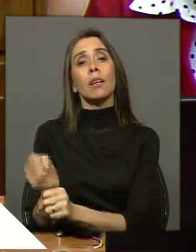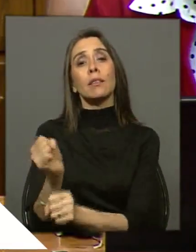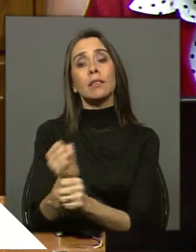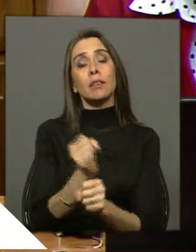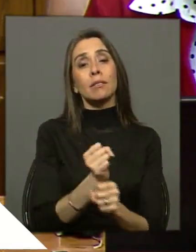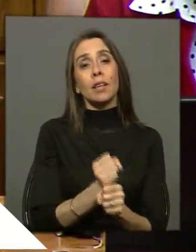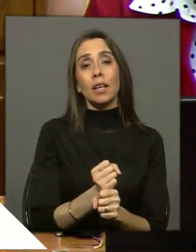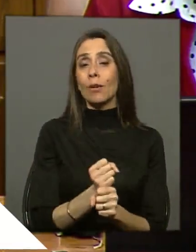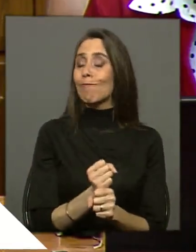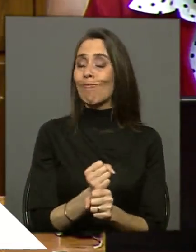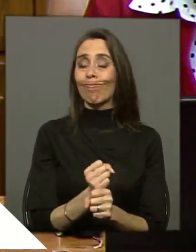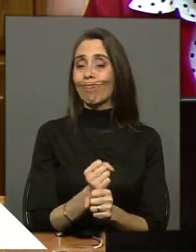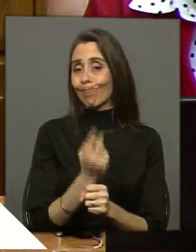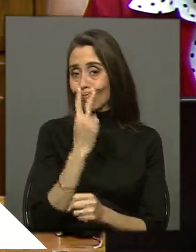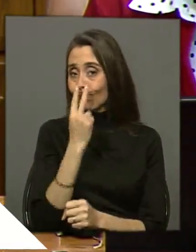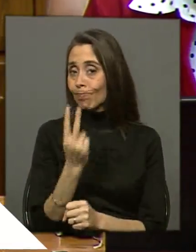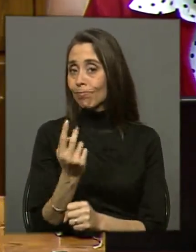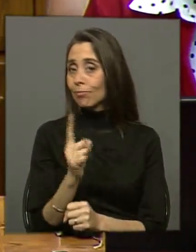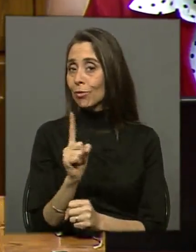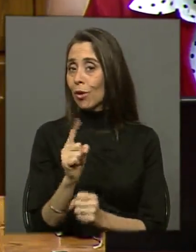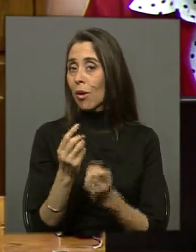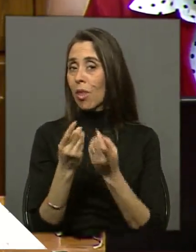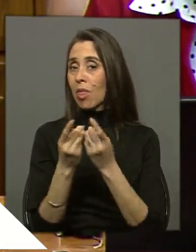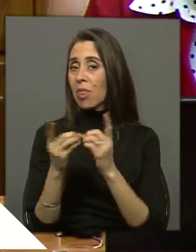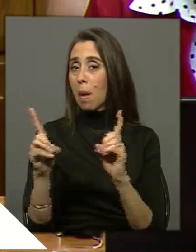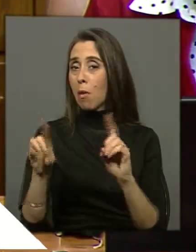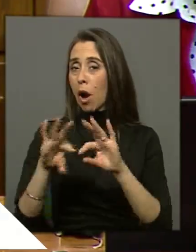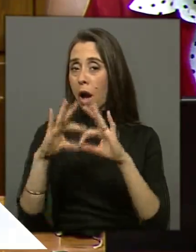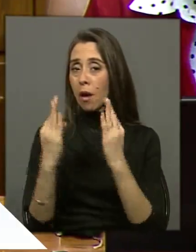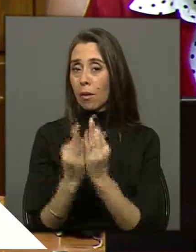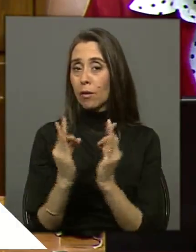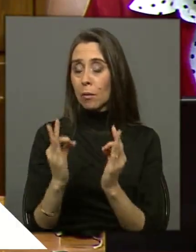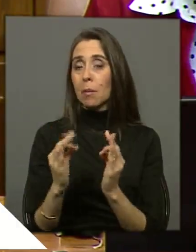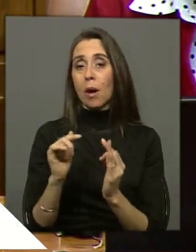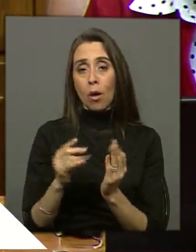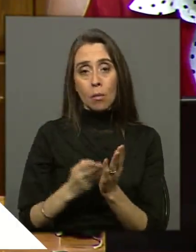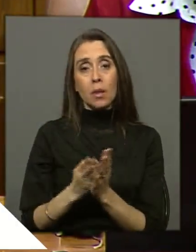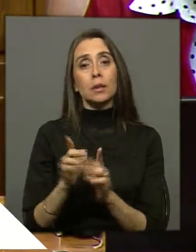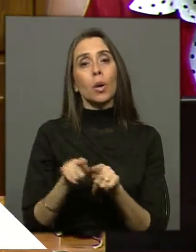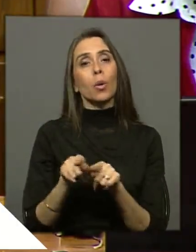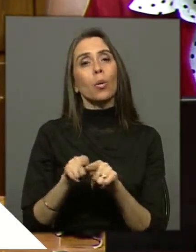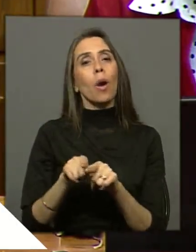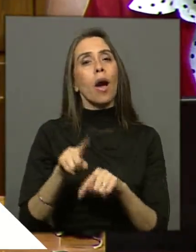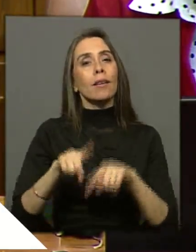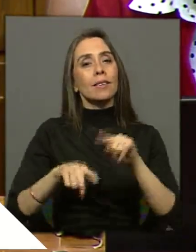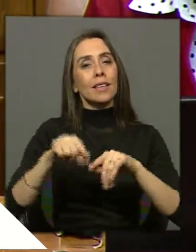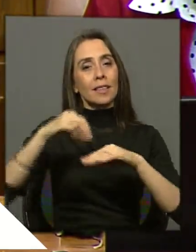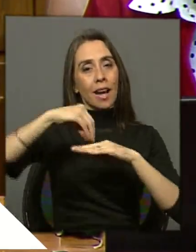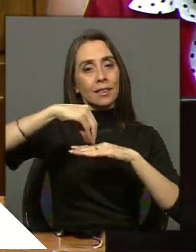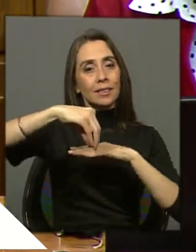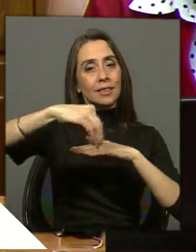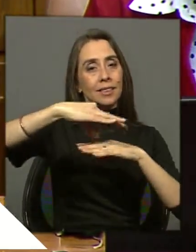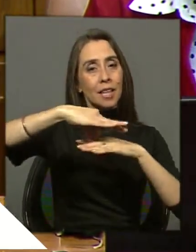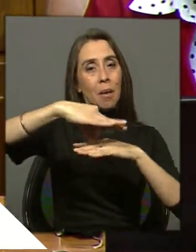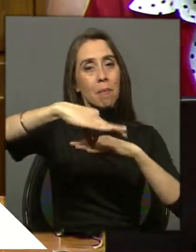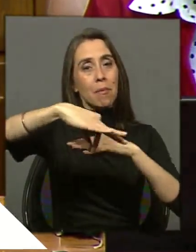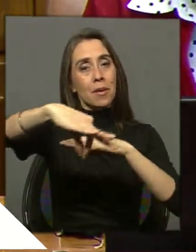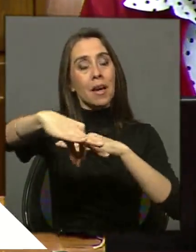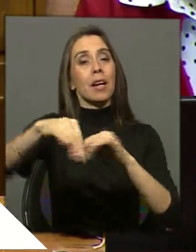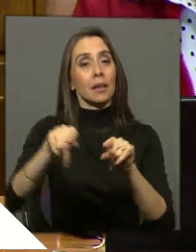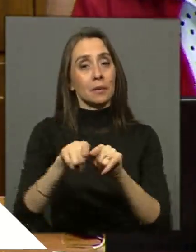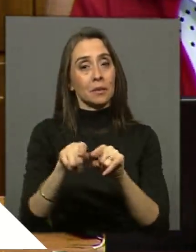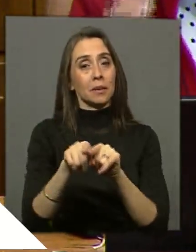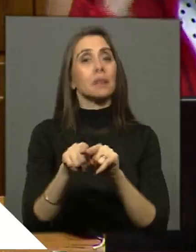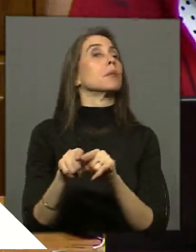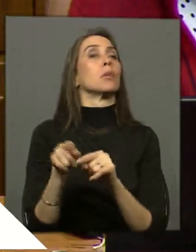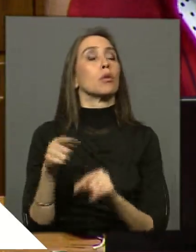democracia plena, pero se está sembrando. Y por eso me alegro mucho de lo que se está